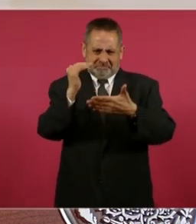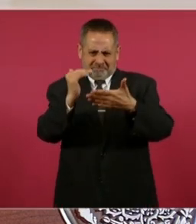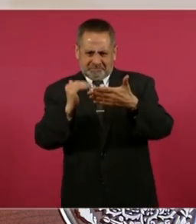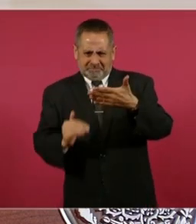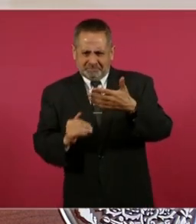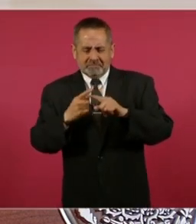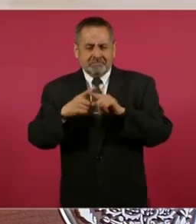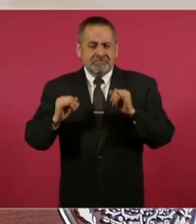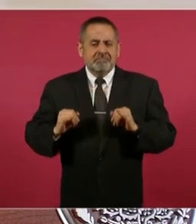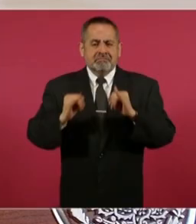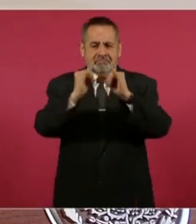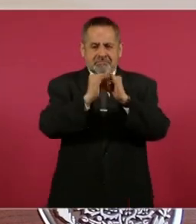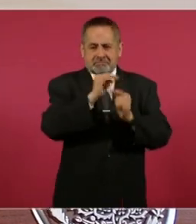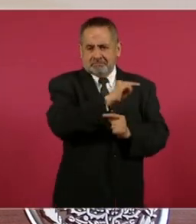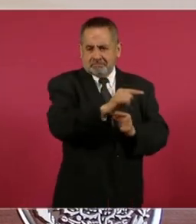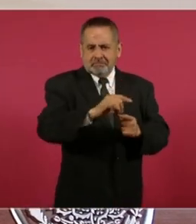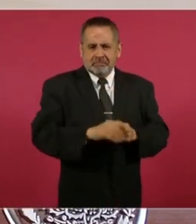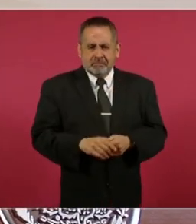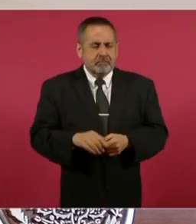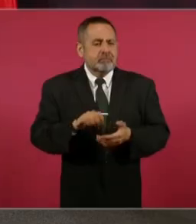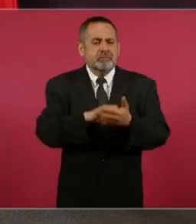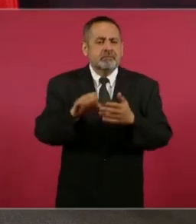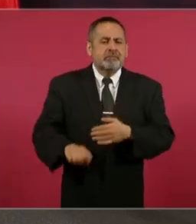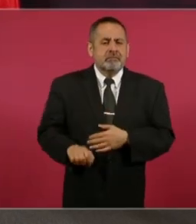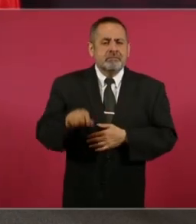10 es el